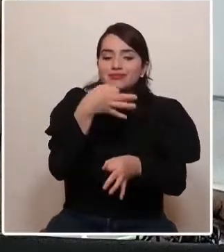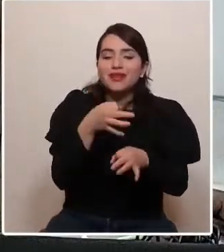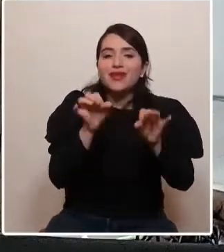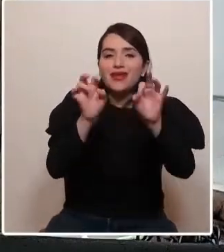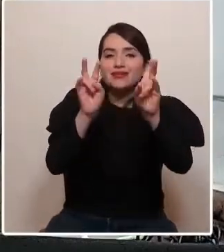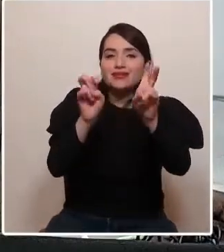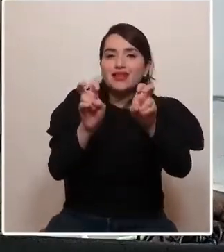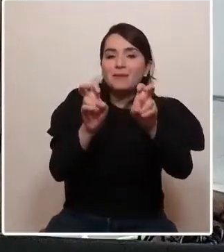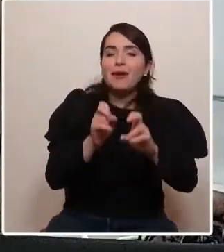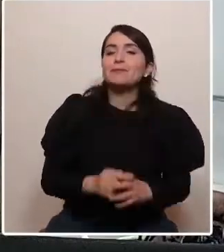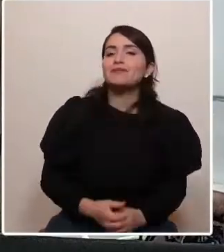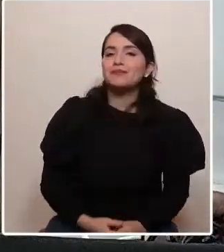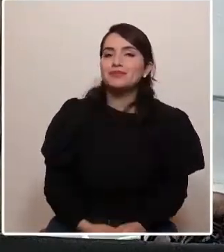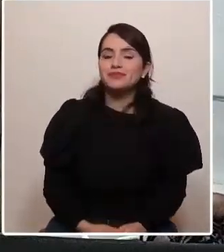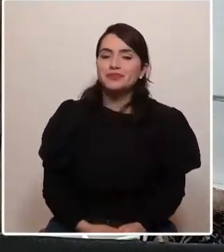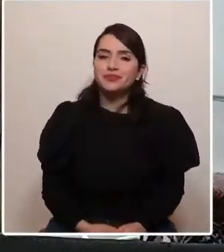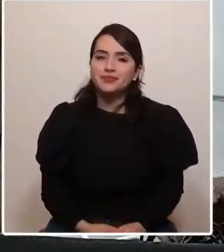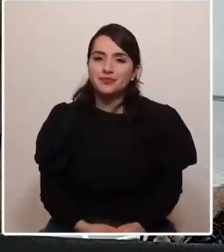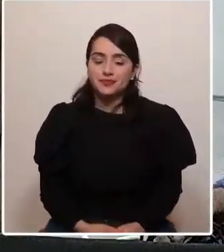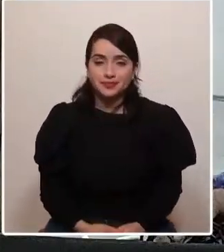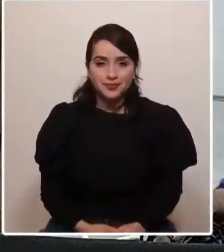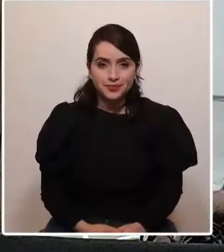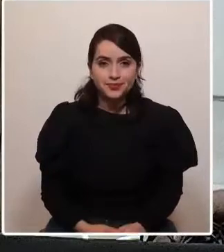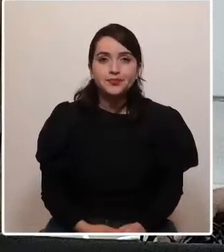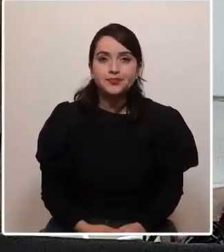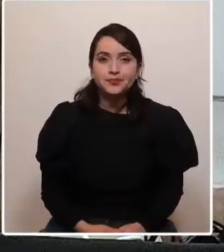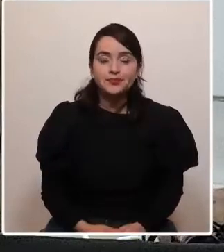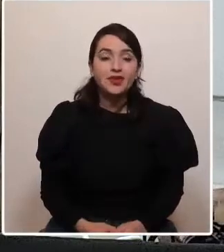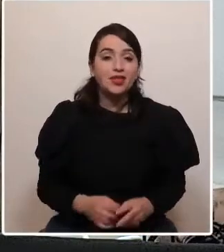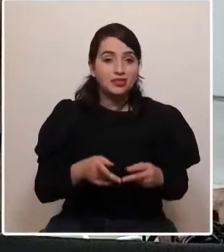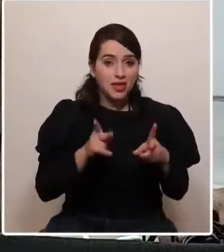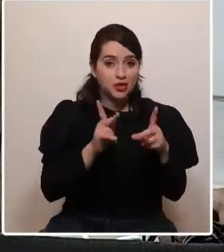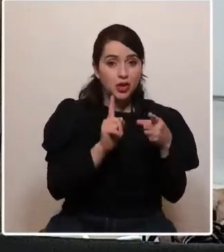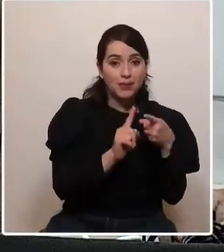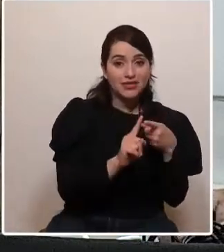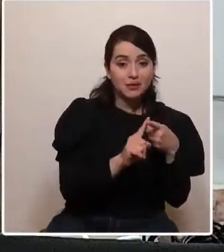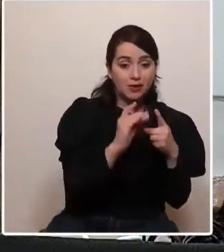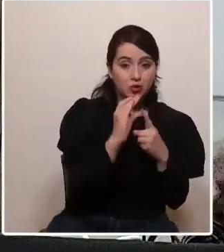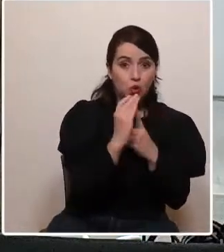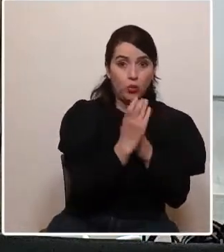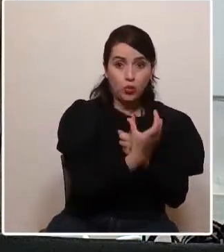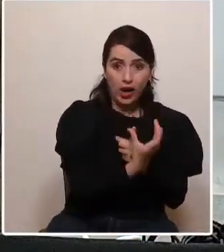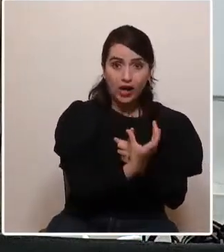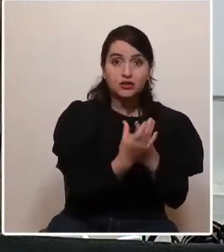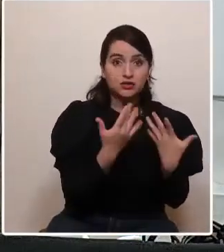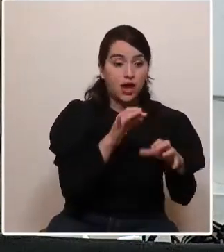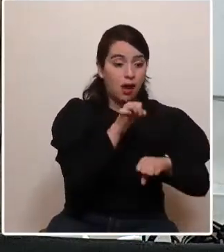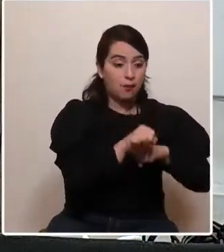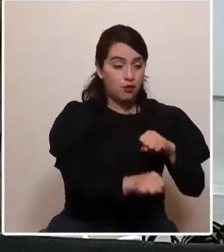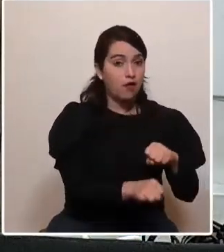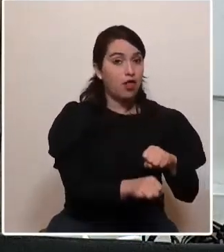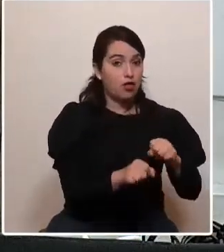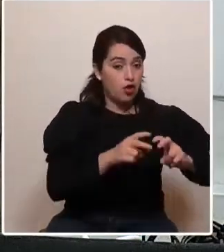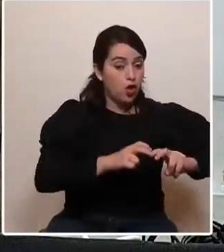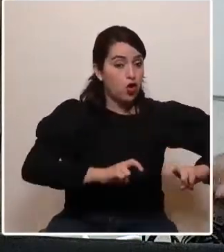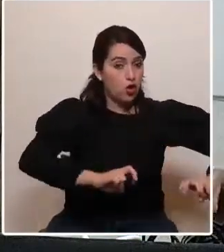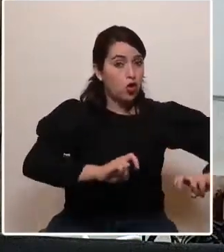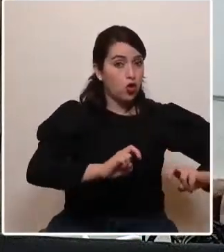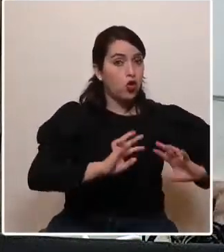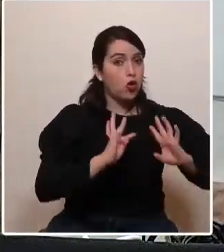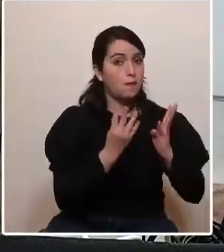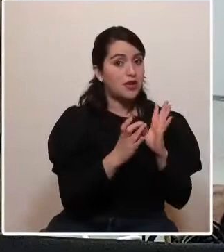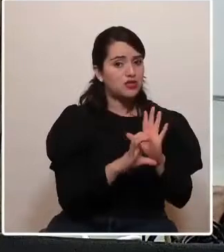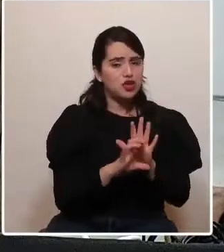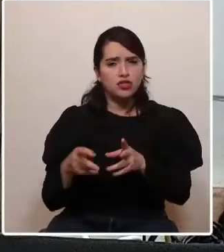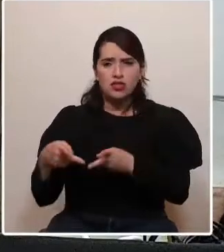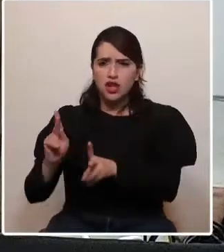lo que sería una dicotomía entre el derecho a la participación cultural, ya aprobado por esta convención, y los derechos de